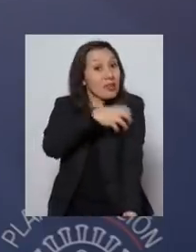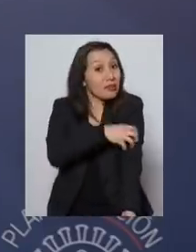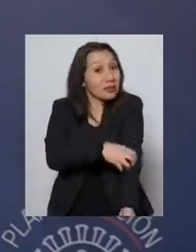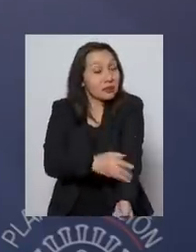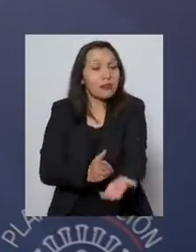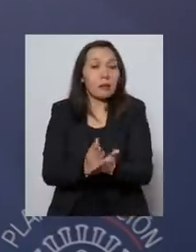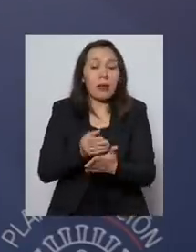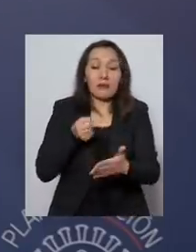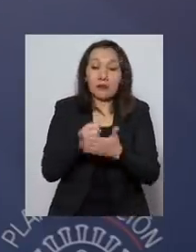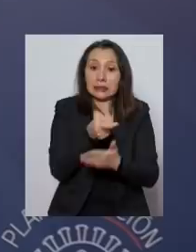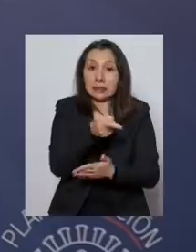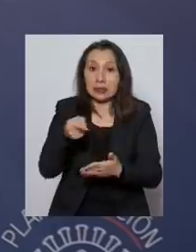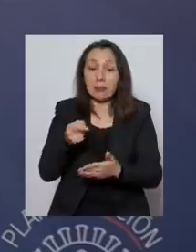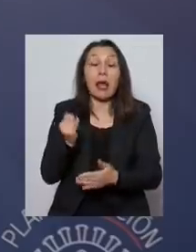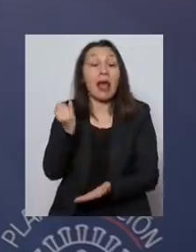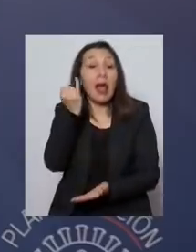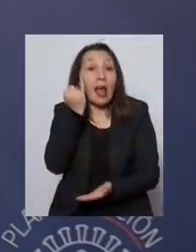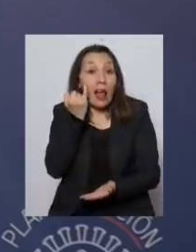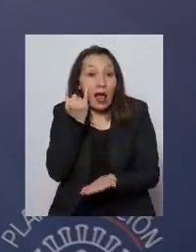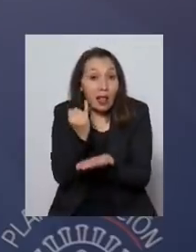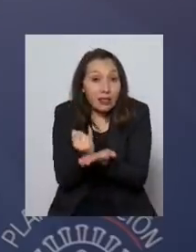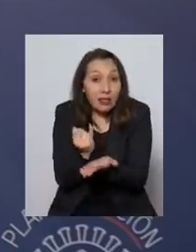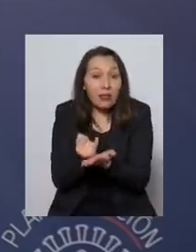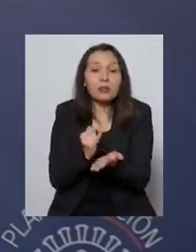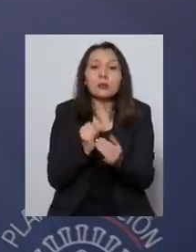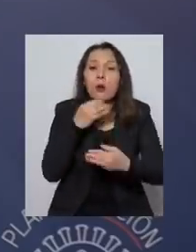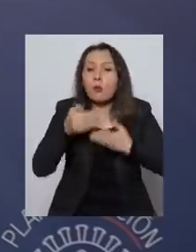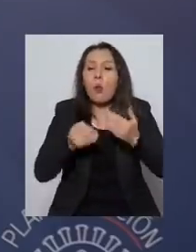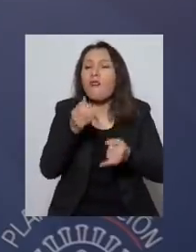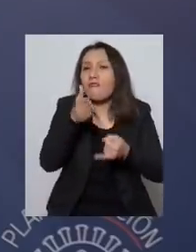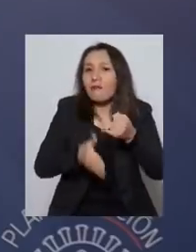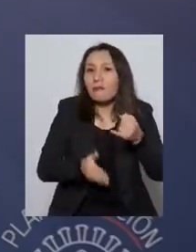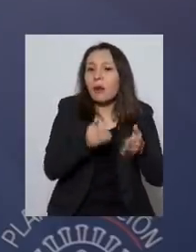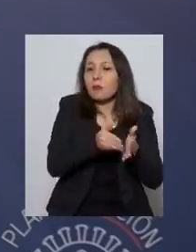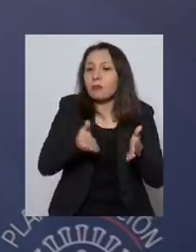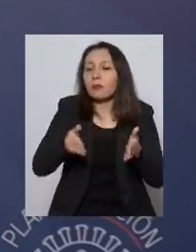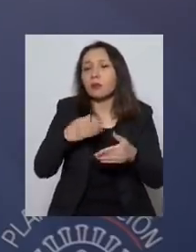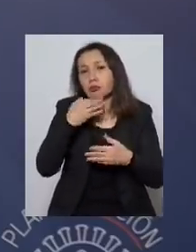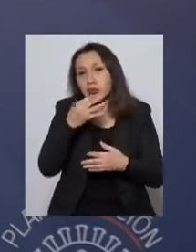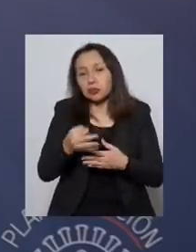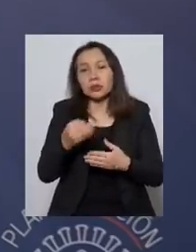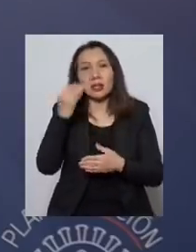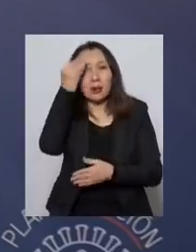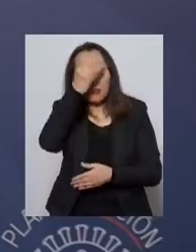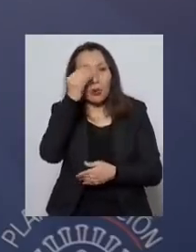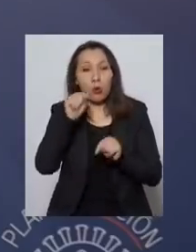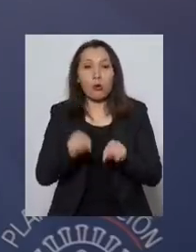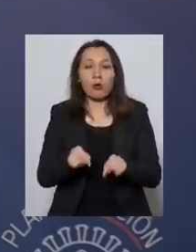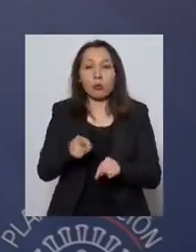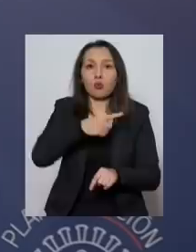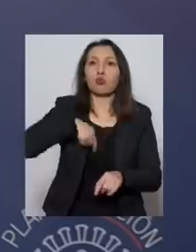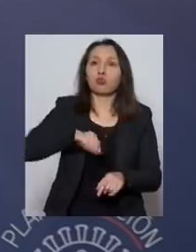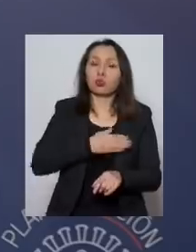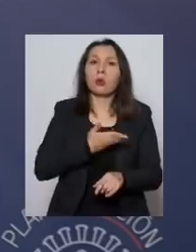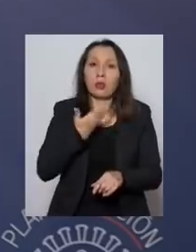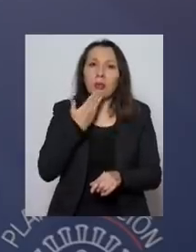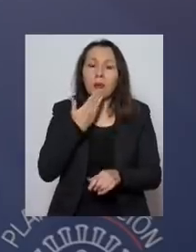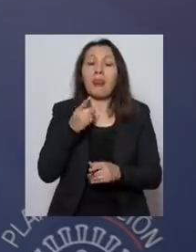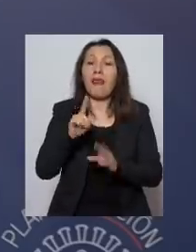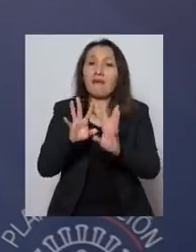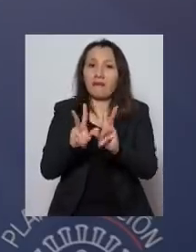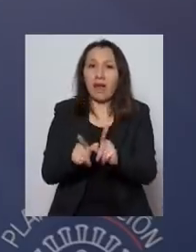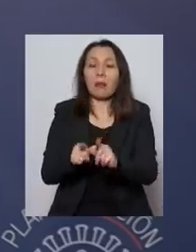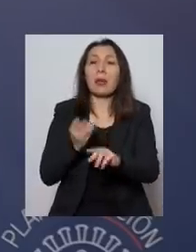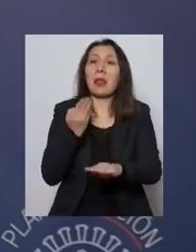pero empieza el fin de semana y el intendente va a ir contando los plazos hacia adelante. Como les comenté, la preocupación hoy día nuestra también tiene que ver con que las